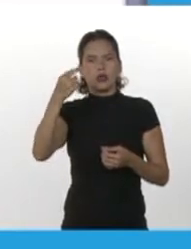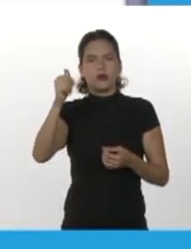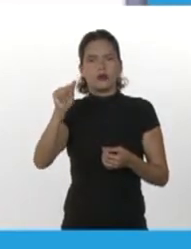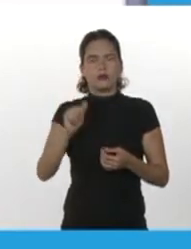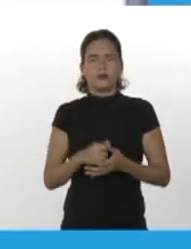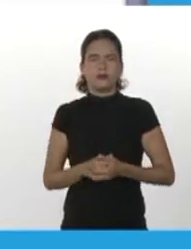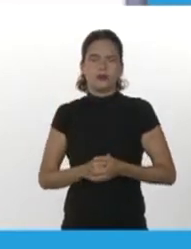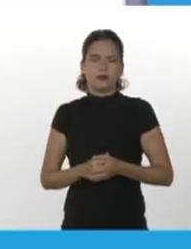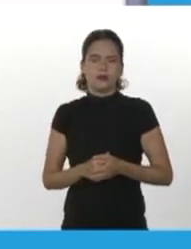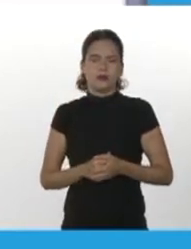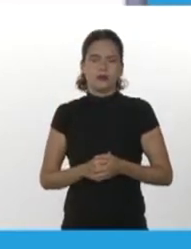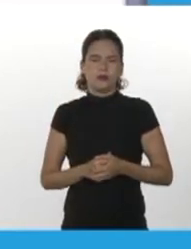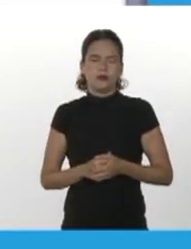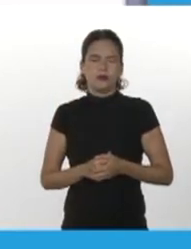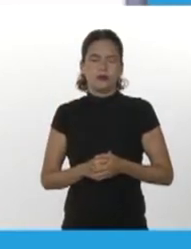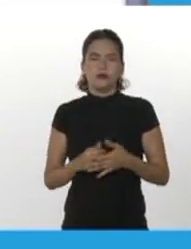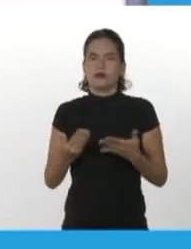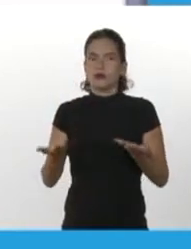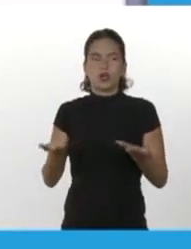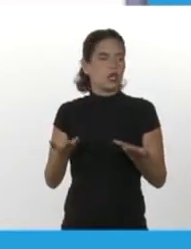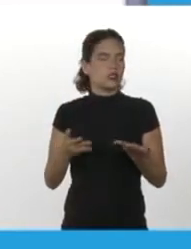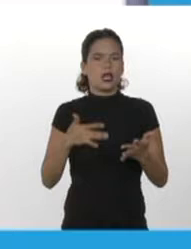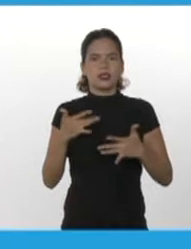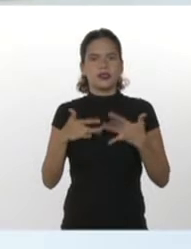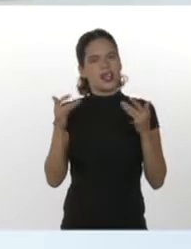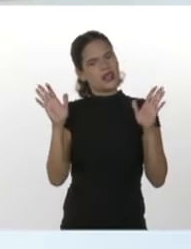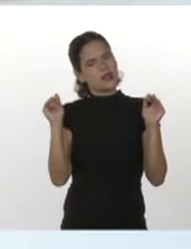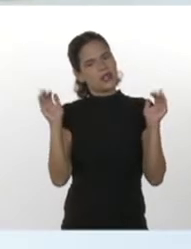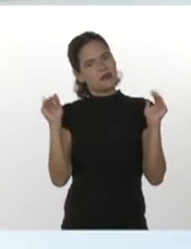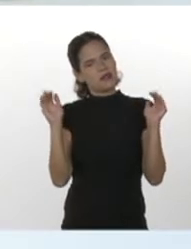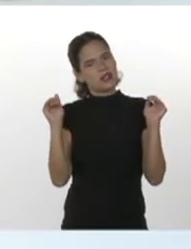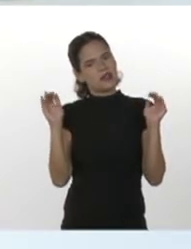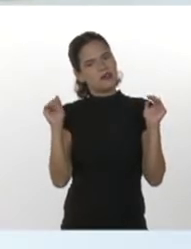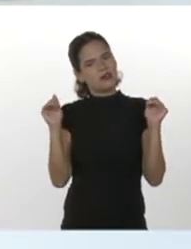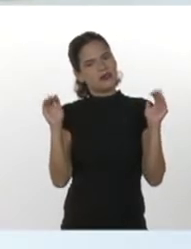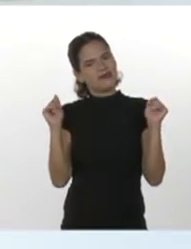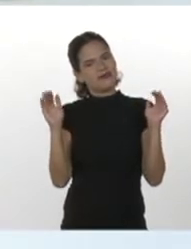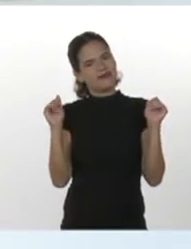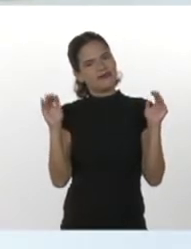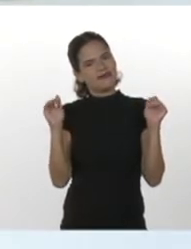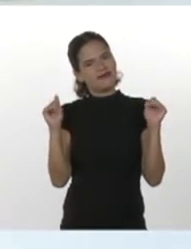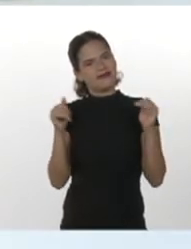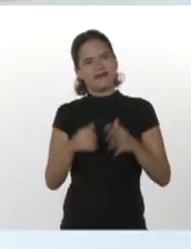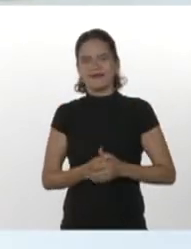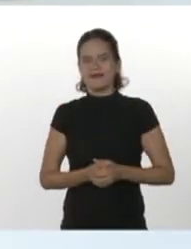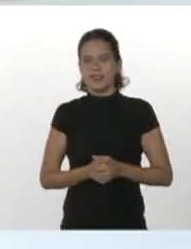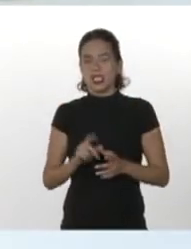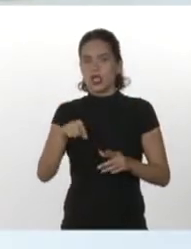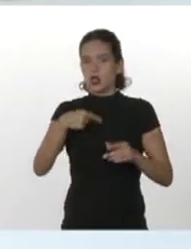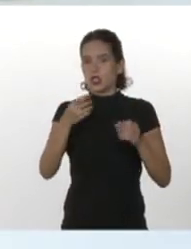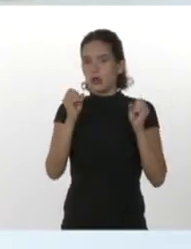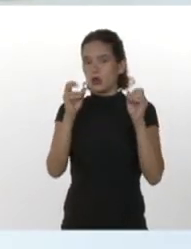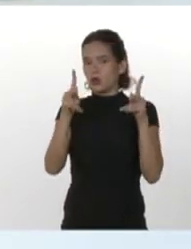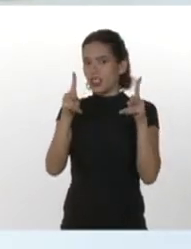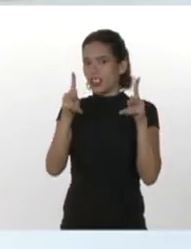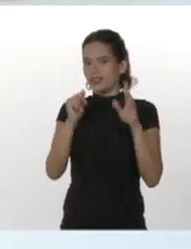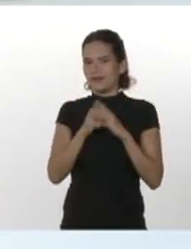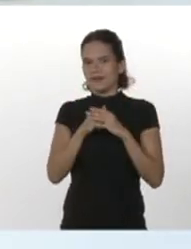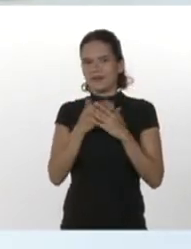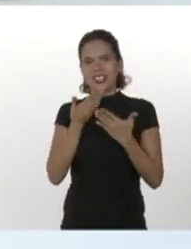significativas. Y con esta entonces, profe, nos despedimos. Cuídense. Así es, hasta una próxima